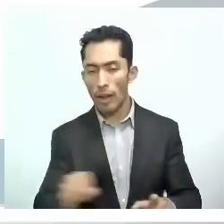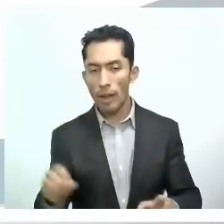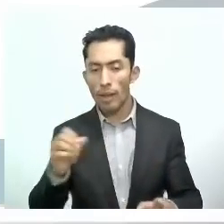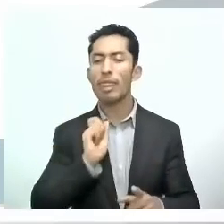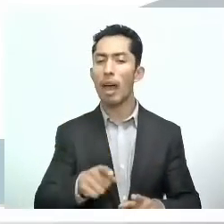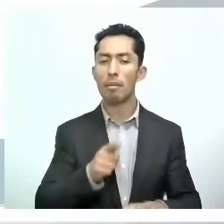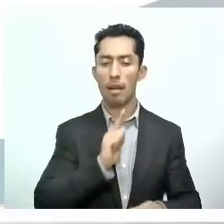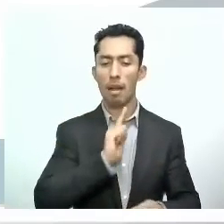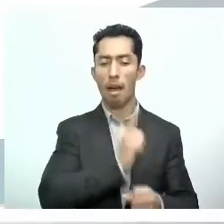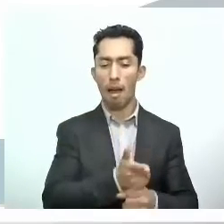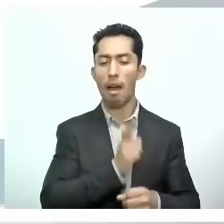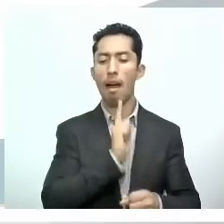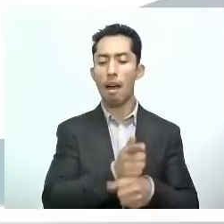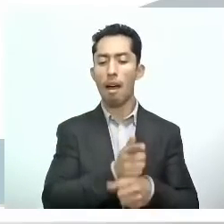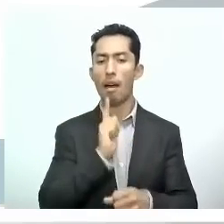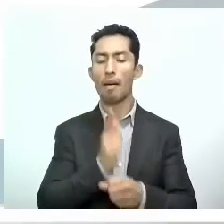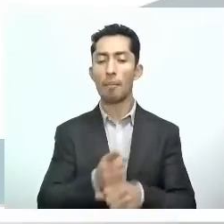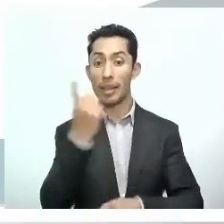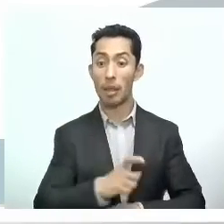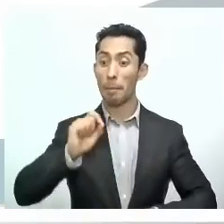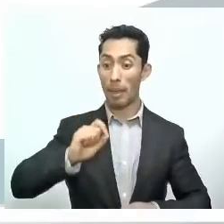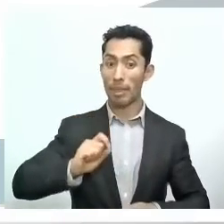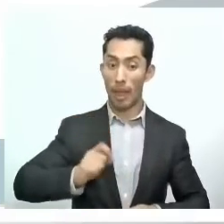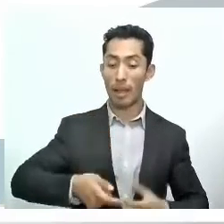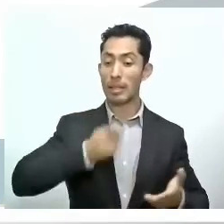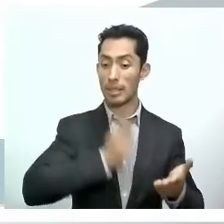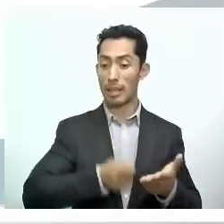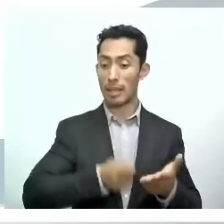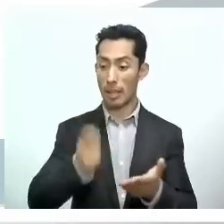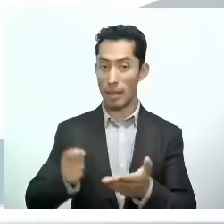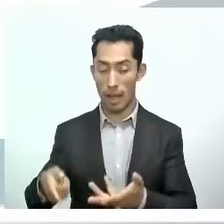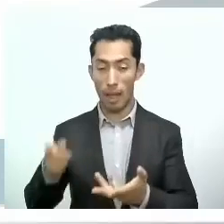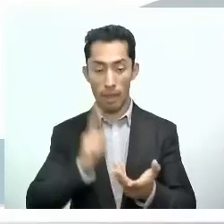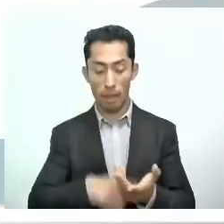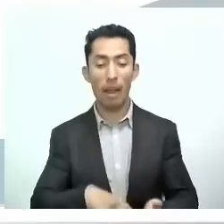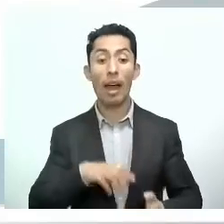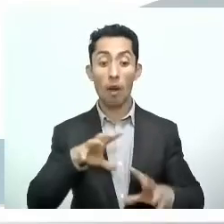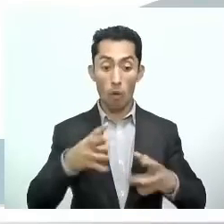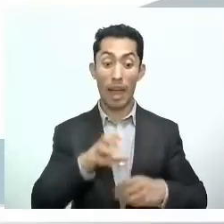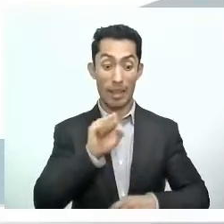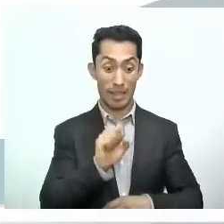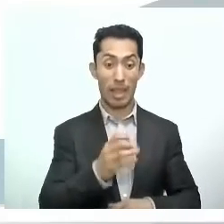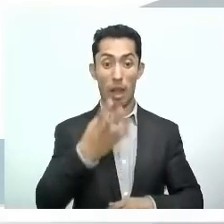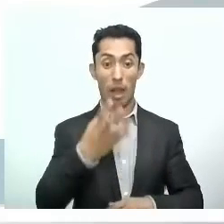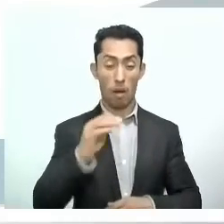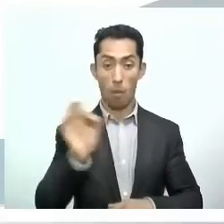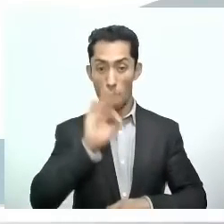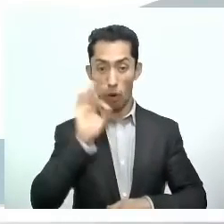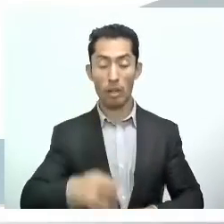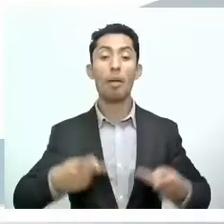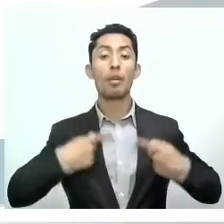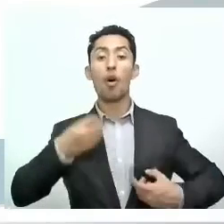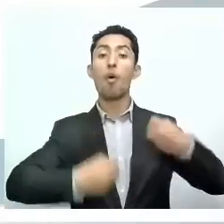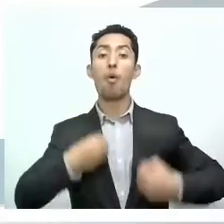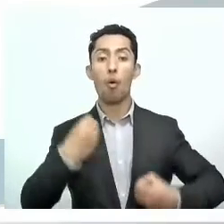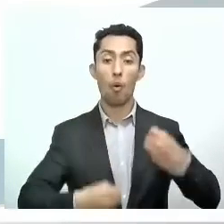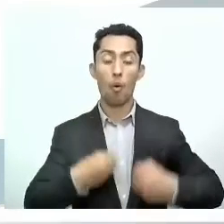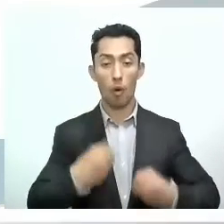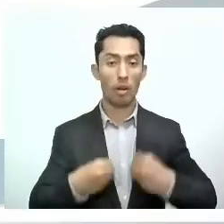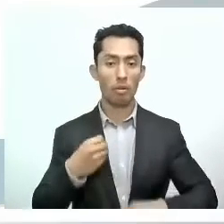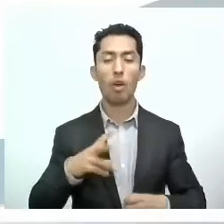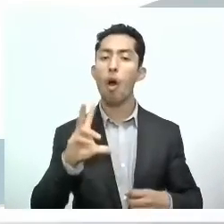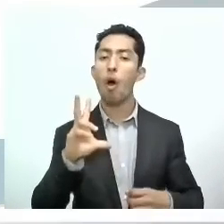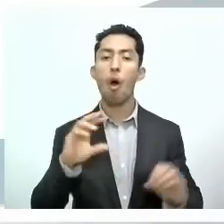identificamos de estas 120 sentencias que el 69% de los jueces no analizaron